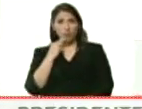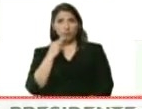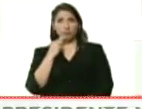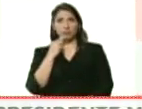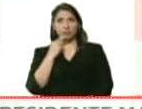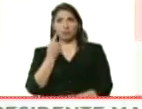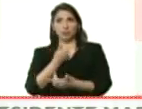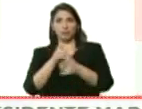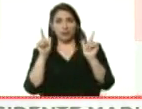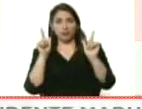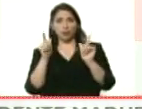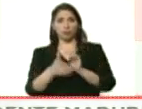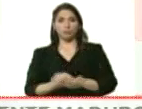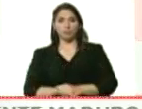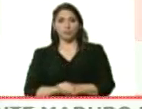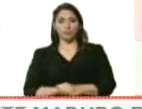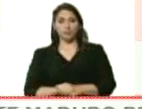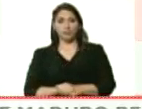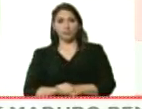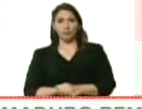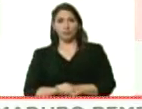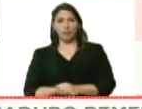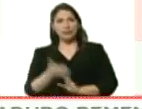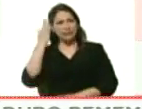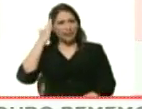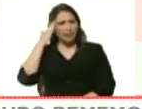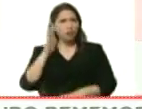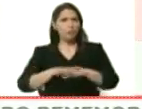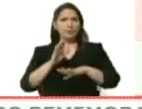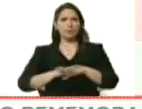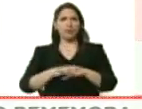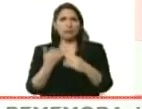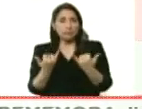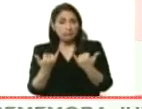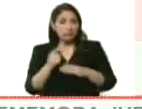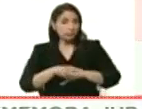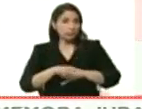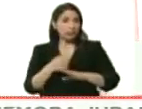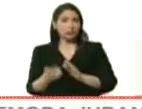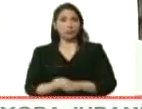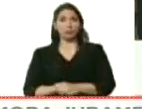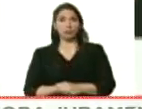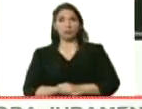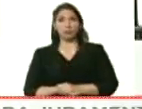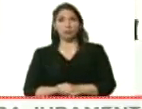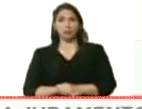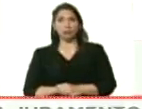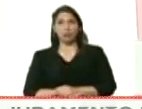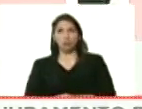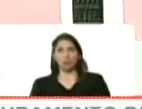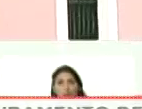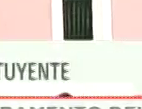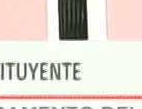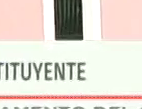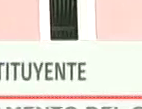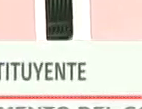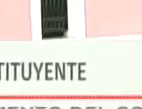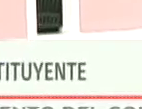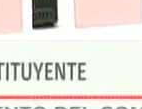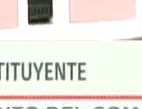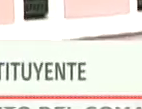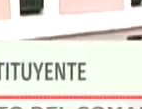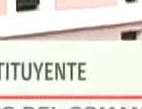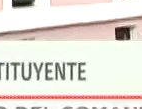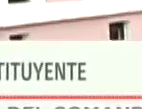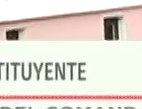el Libertador, interpretando las circunstancias y el momento, determinó que un Estado con las características